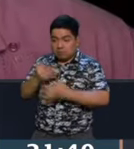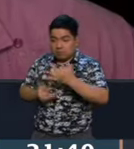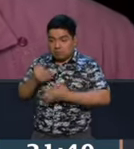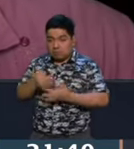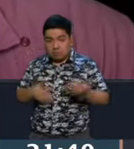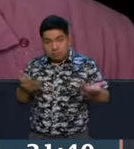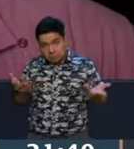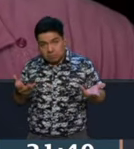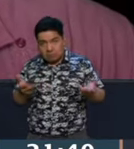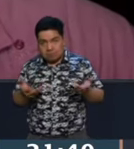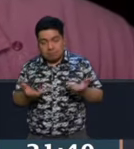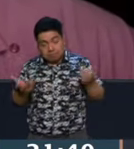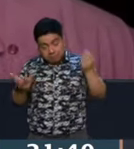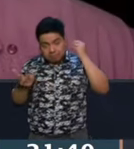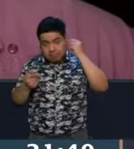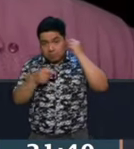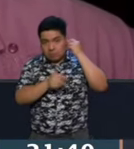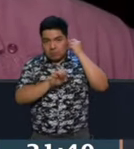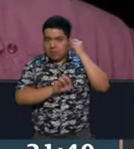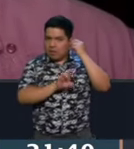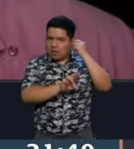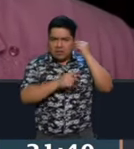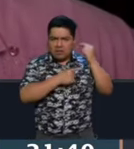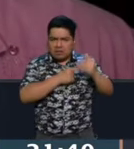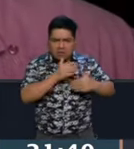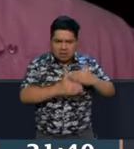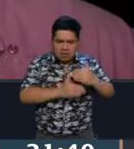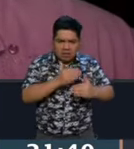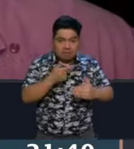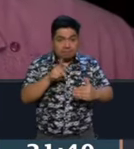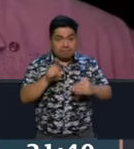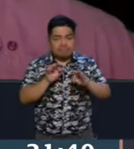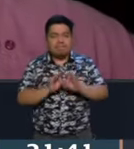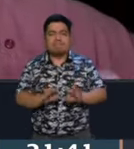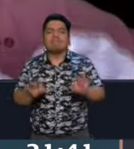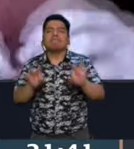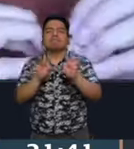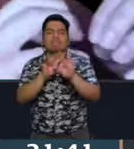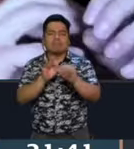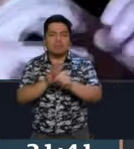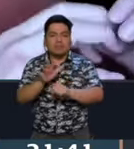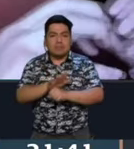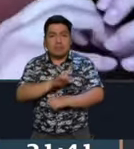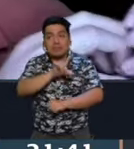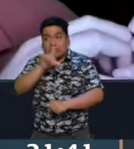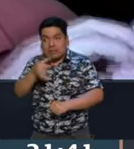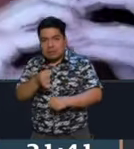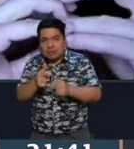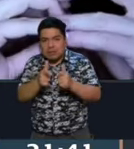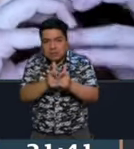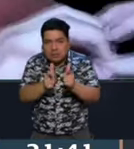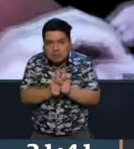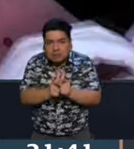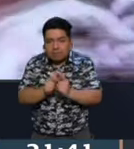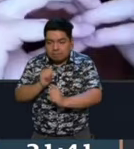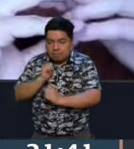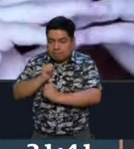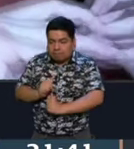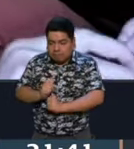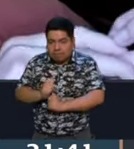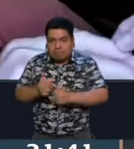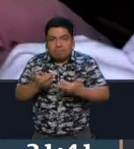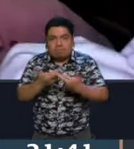menor. Así que lo de Ecuador será mero trámite, pero aquí lo importante, Braulio, es que ¿qué va a pasar con este grupo de funcionarios que